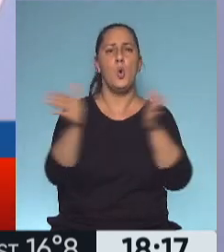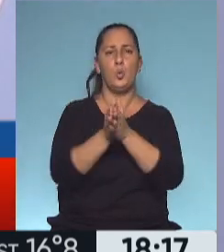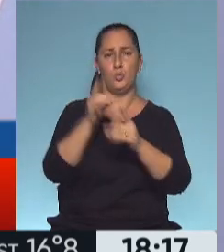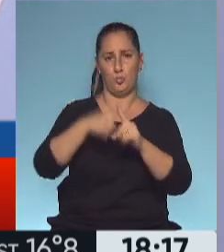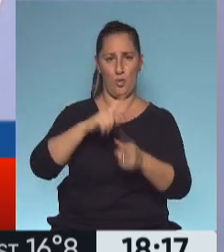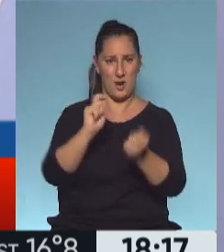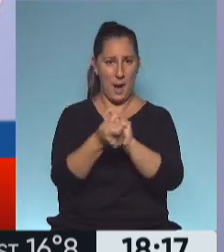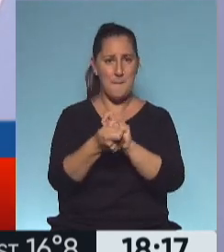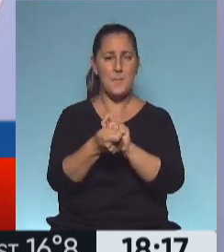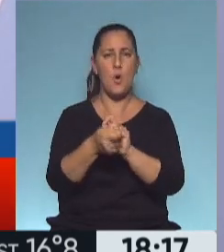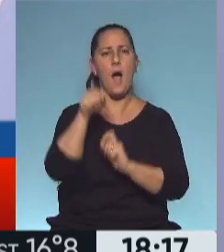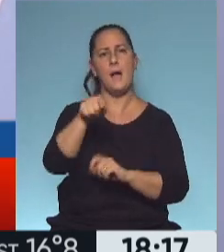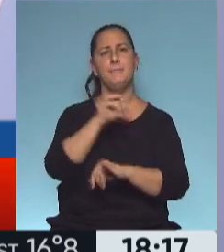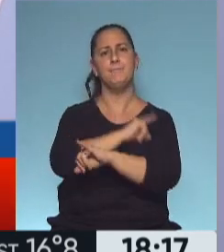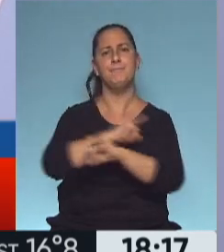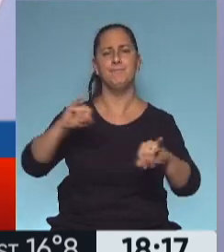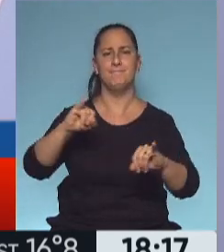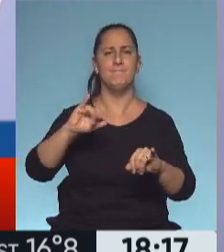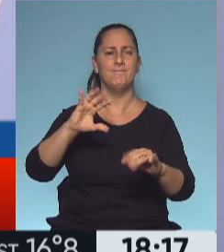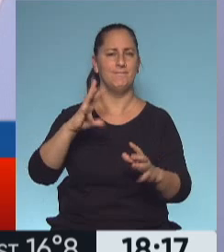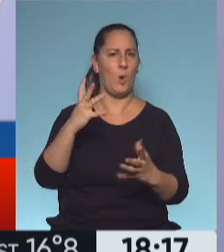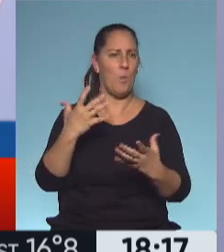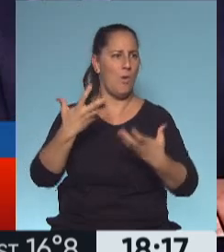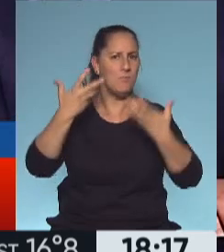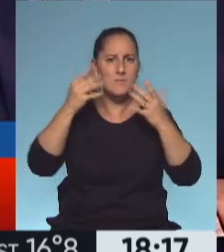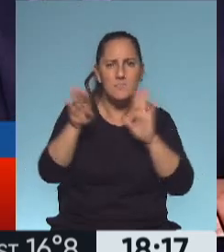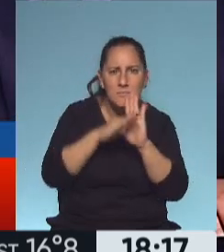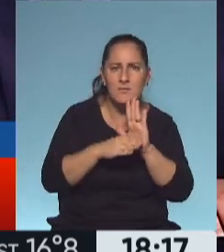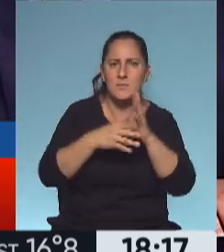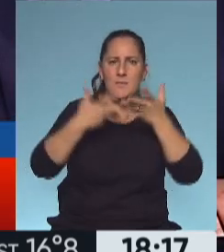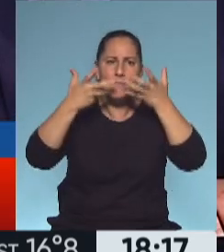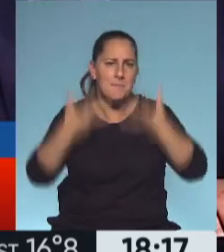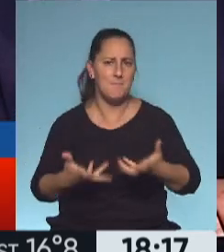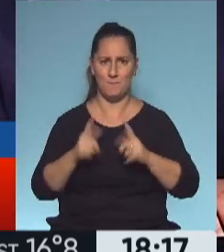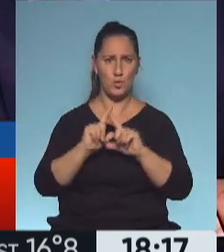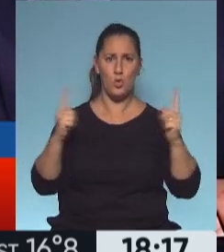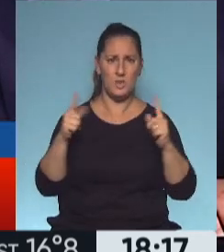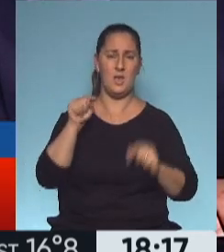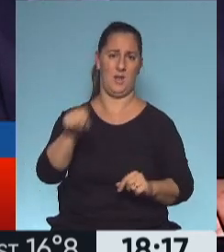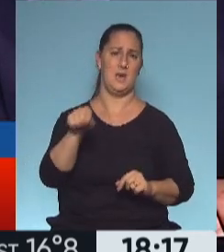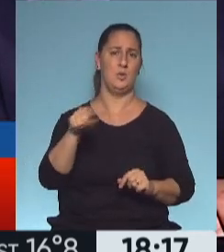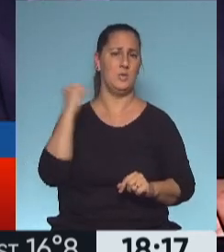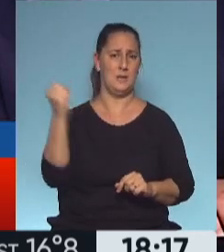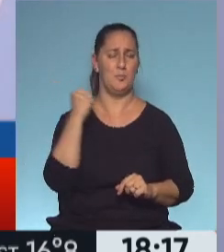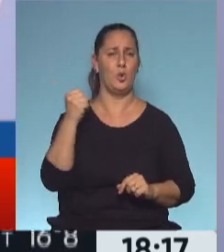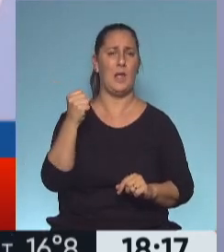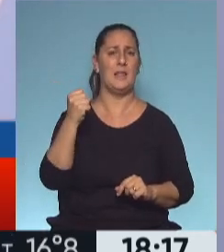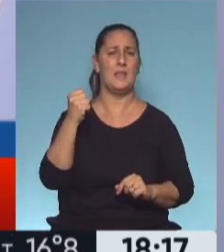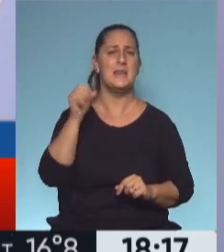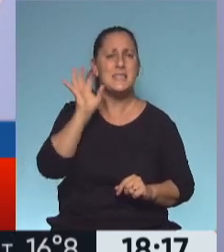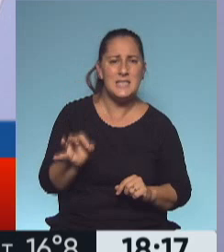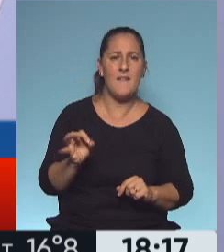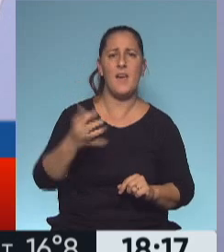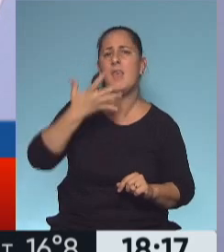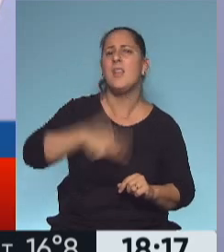Cambio reveló ser de una brutal inconsistencia. Es muy importante entonces entender